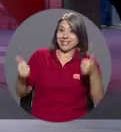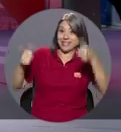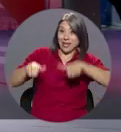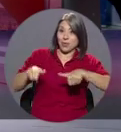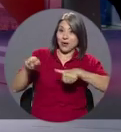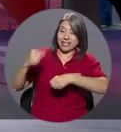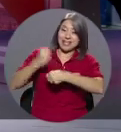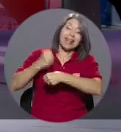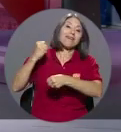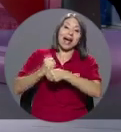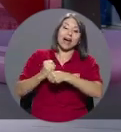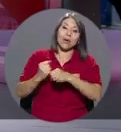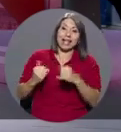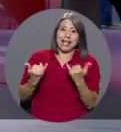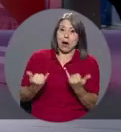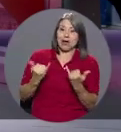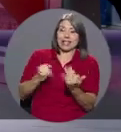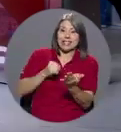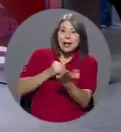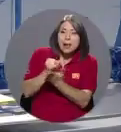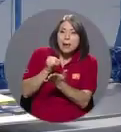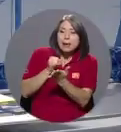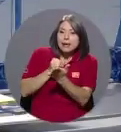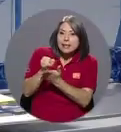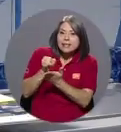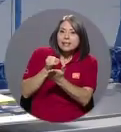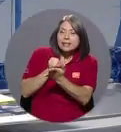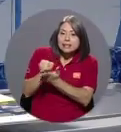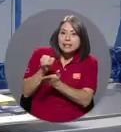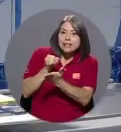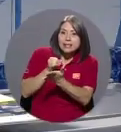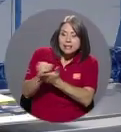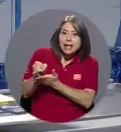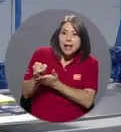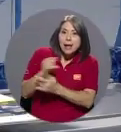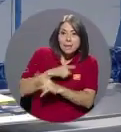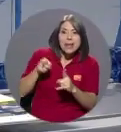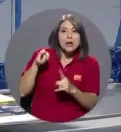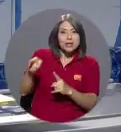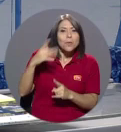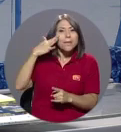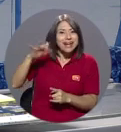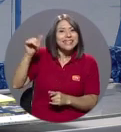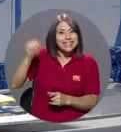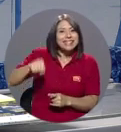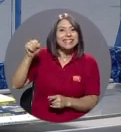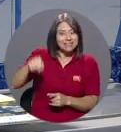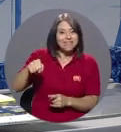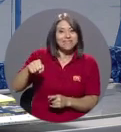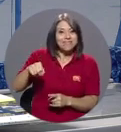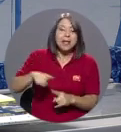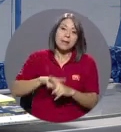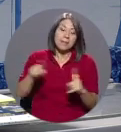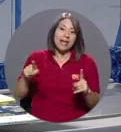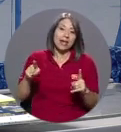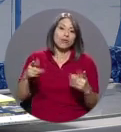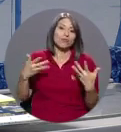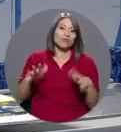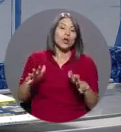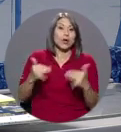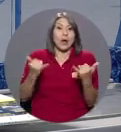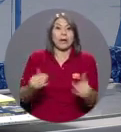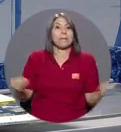Según ese trabajo, ¿verdad?, que está a nivel de investigación, ¿verdad?, todavía, según ese trabajo sí hay potencial para esto.